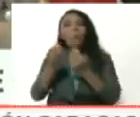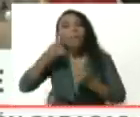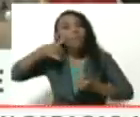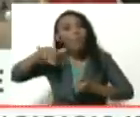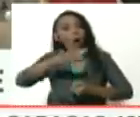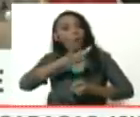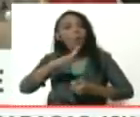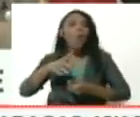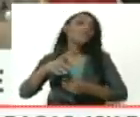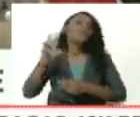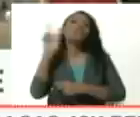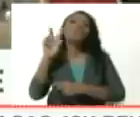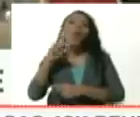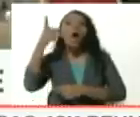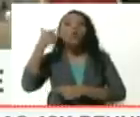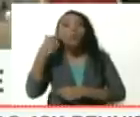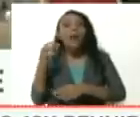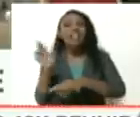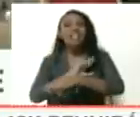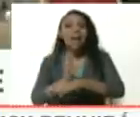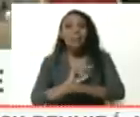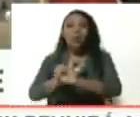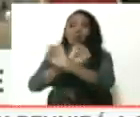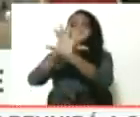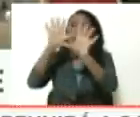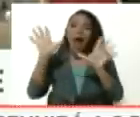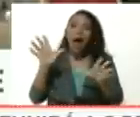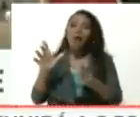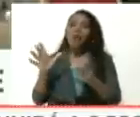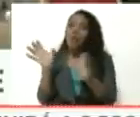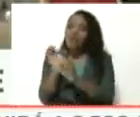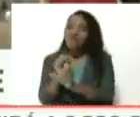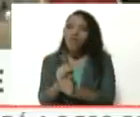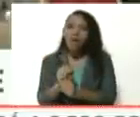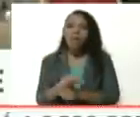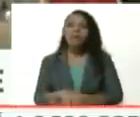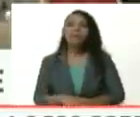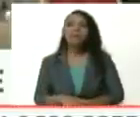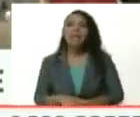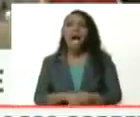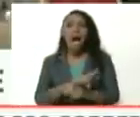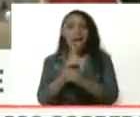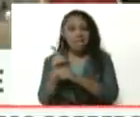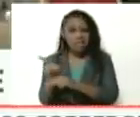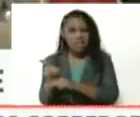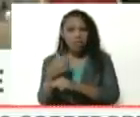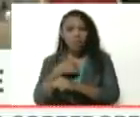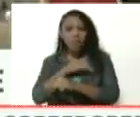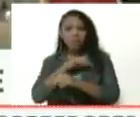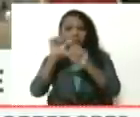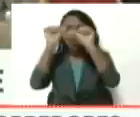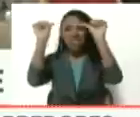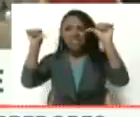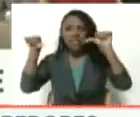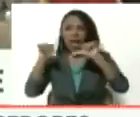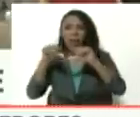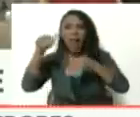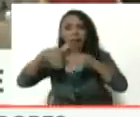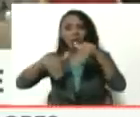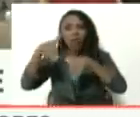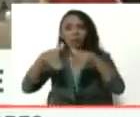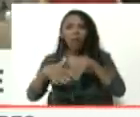está acostumbrado, rápidos, transparentes y confiables. Así es nuestro sistema